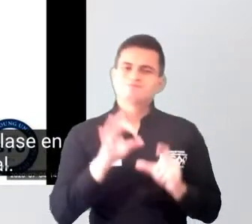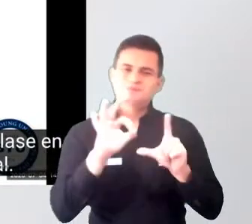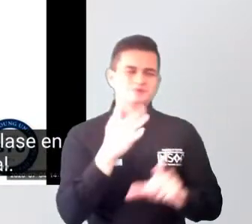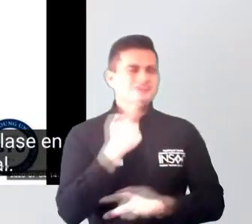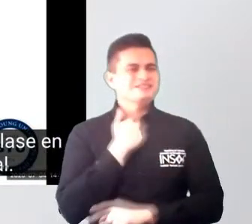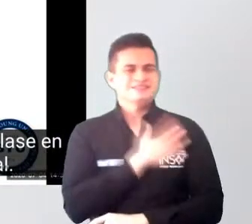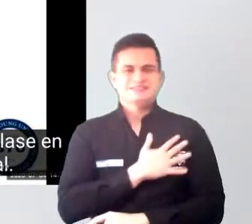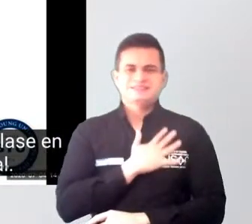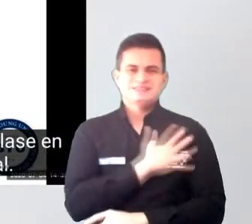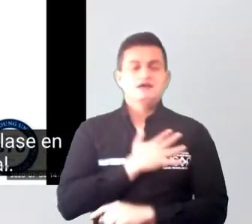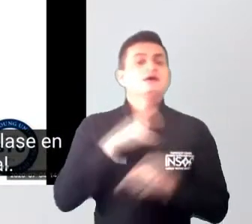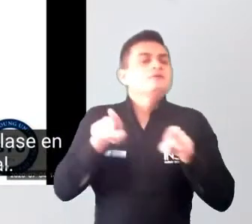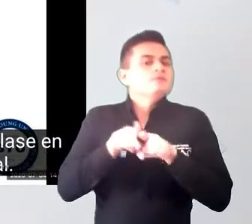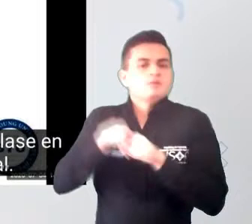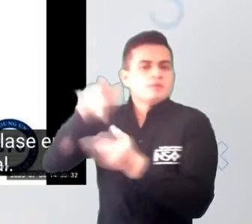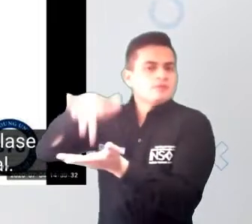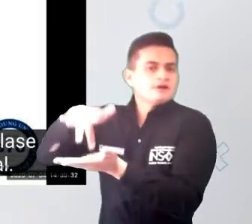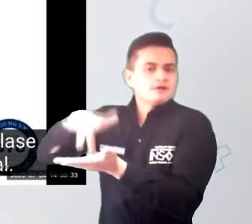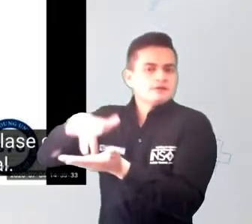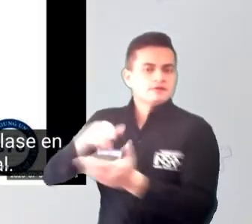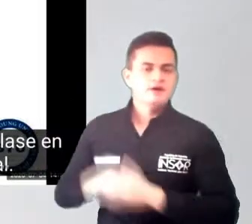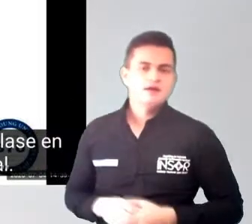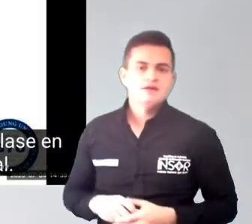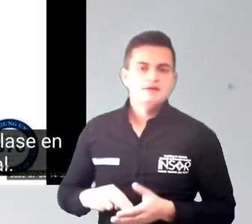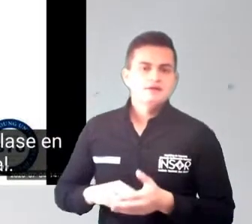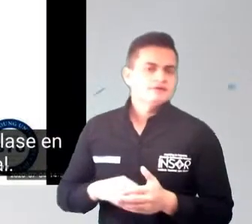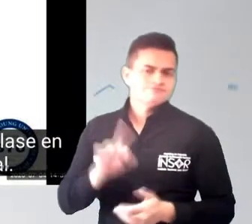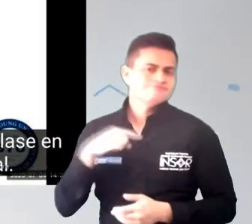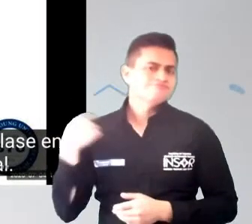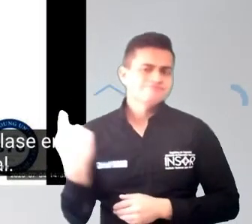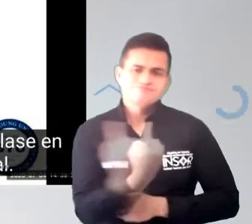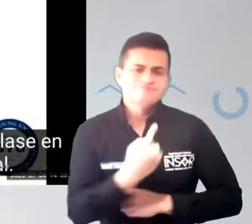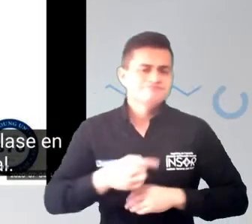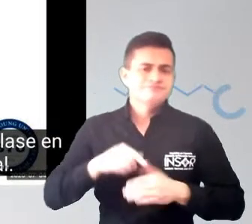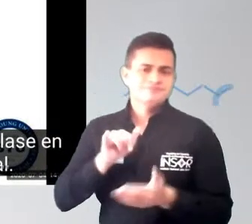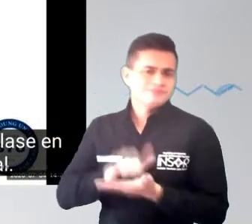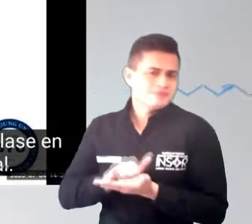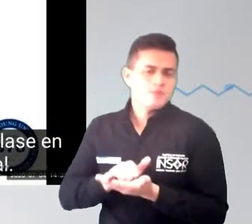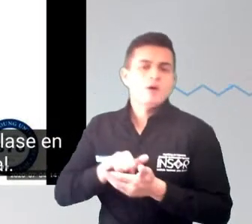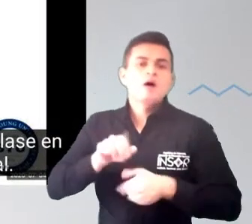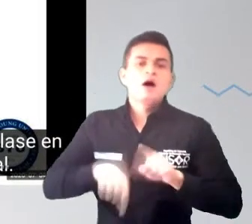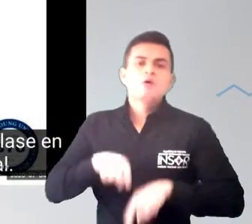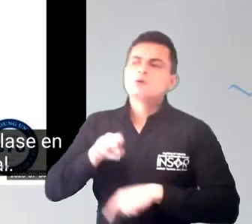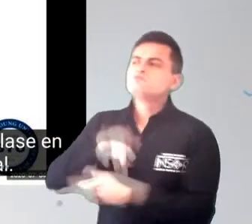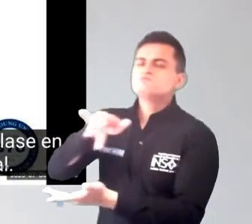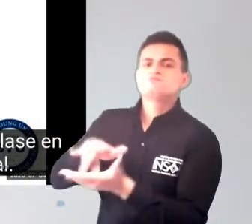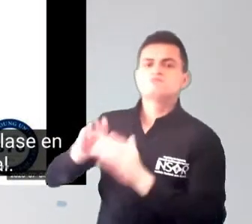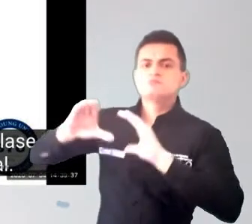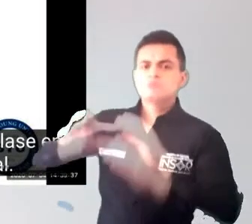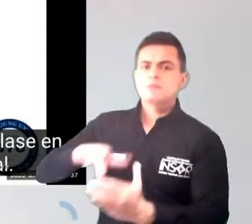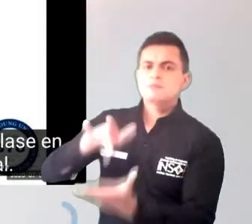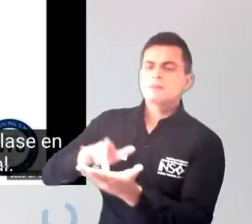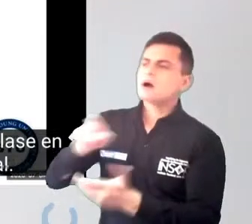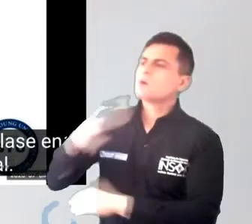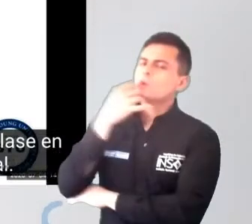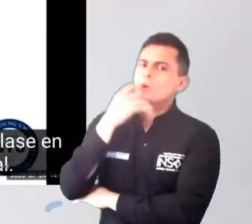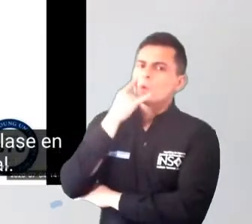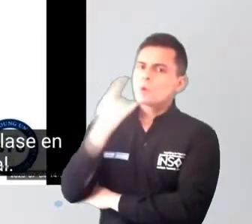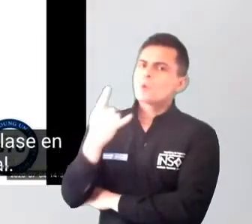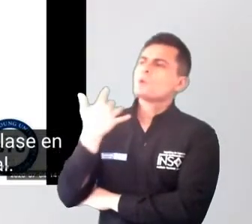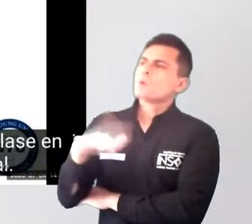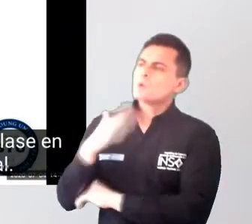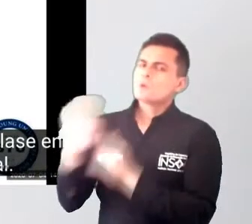clases presenciales. Todo. Nosotros hemos tenido unas clases presenciales que han sido muy interesantes y unas